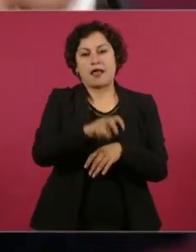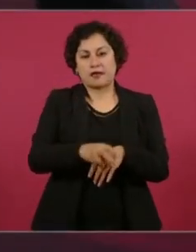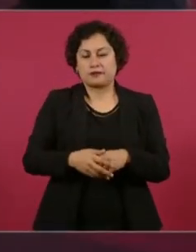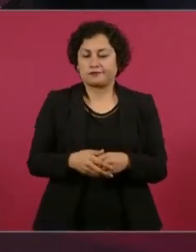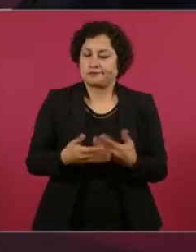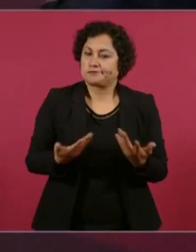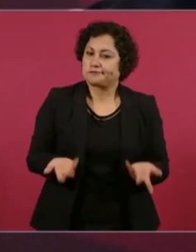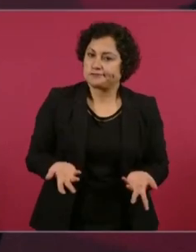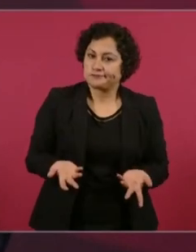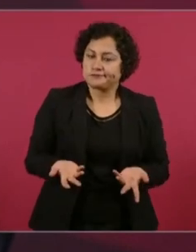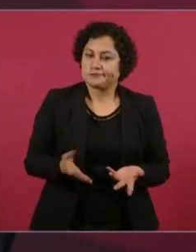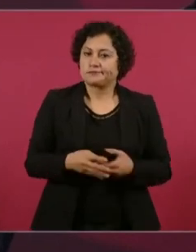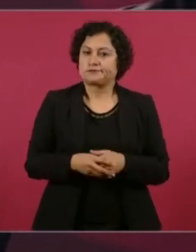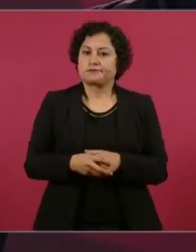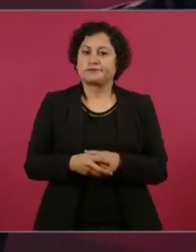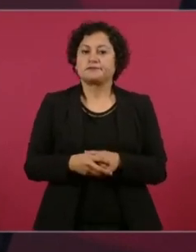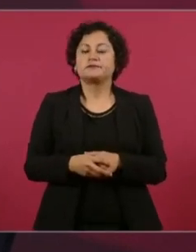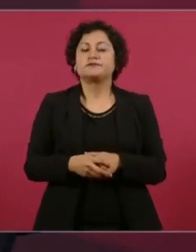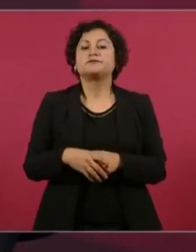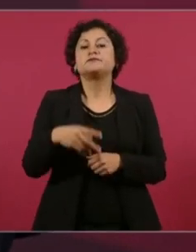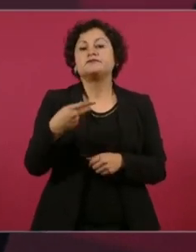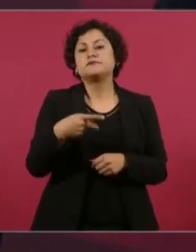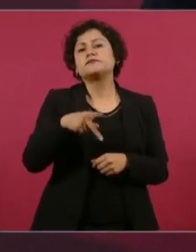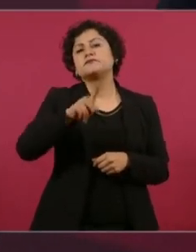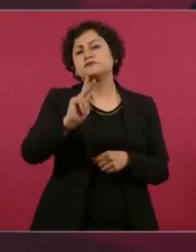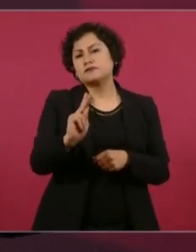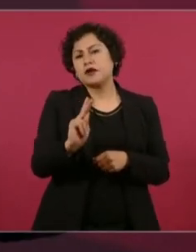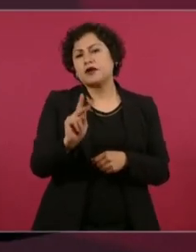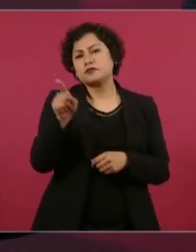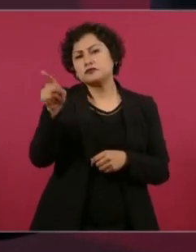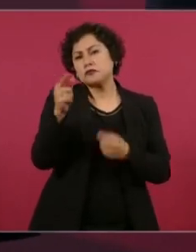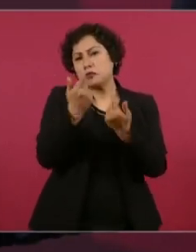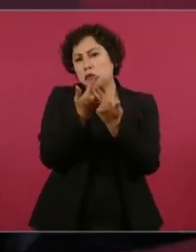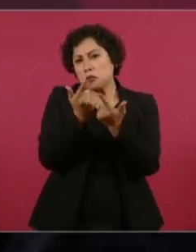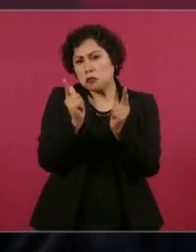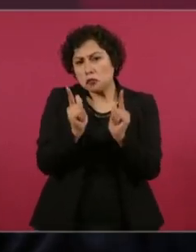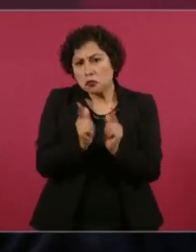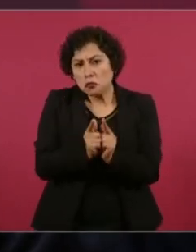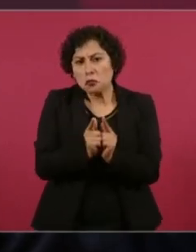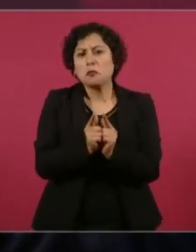Pero pues es un grupo, se reúnen